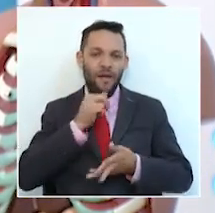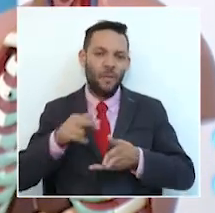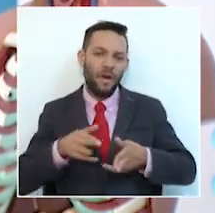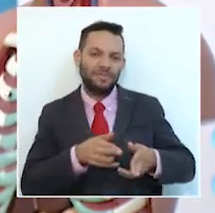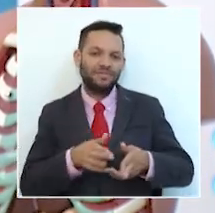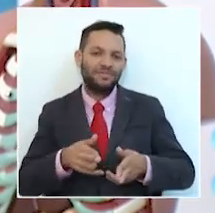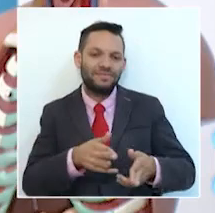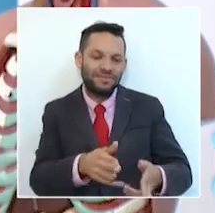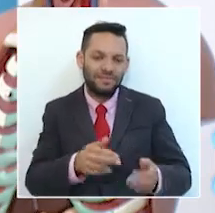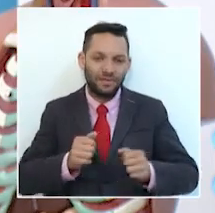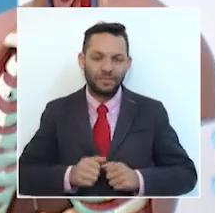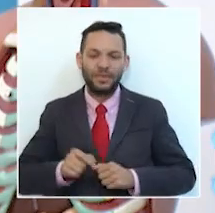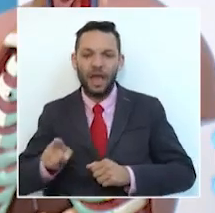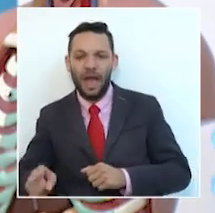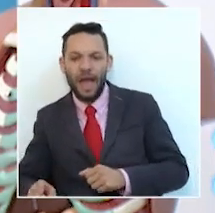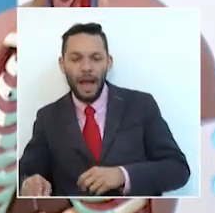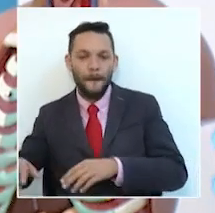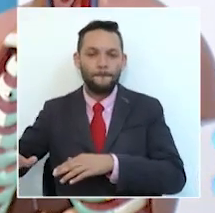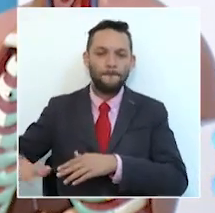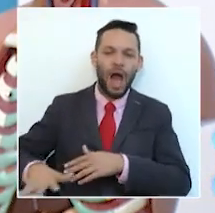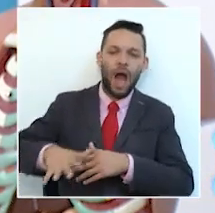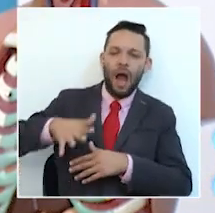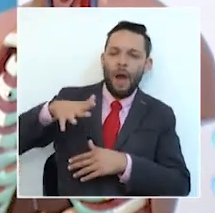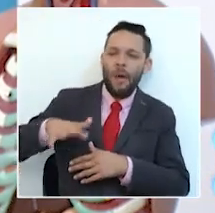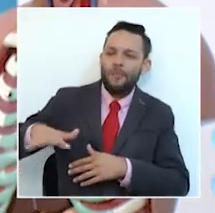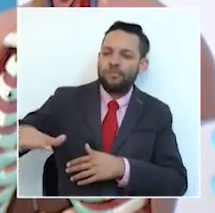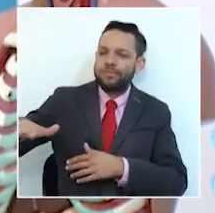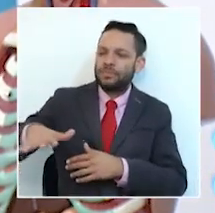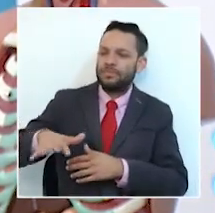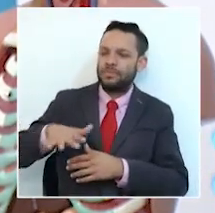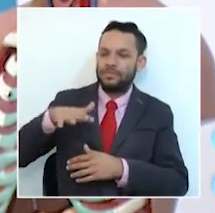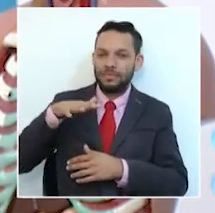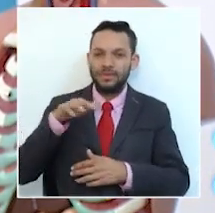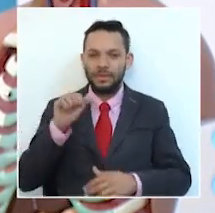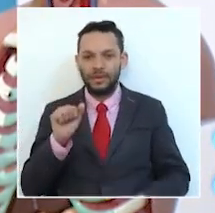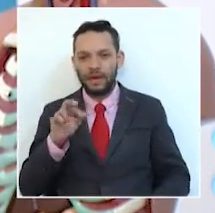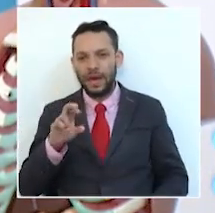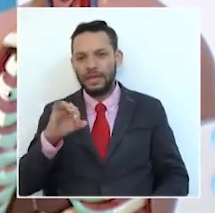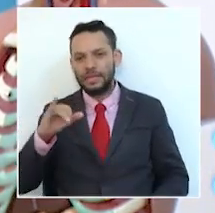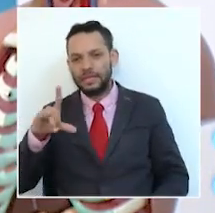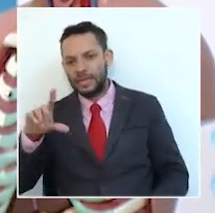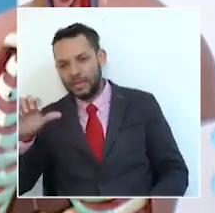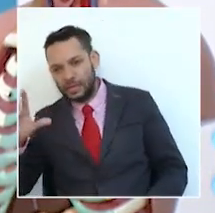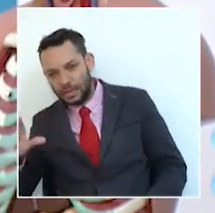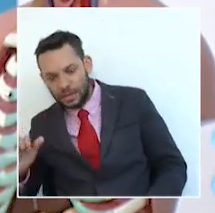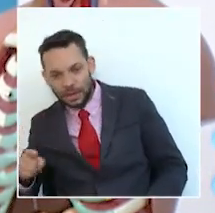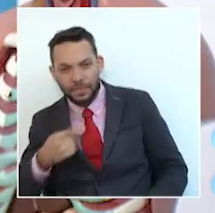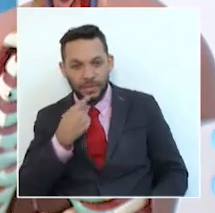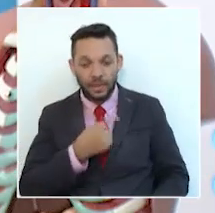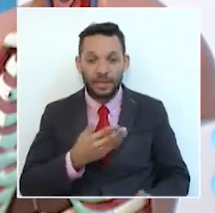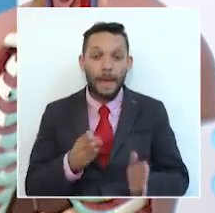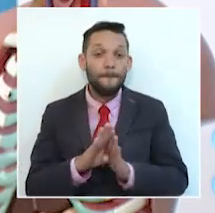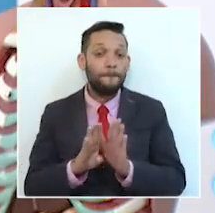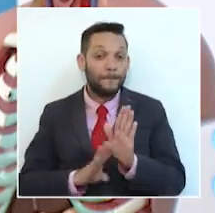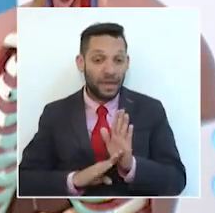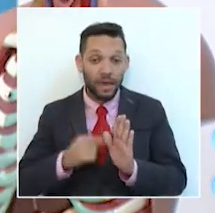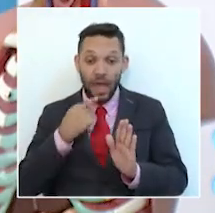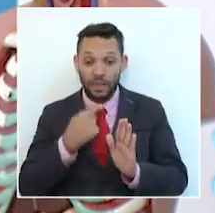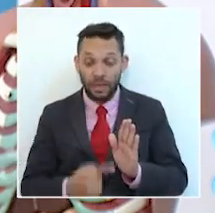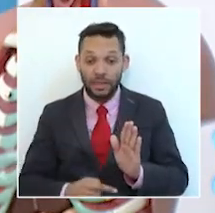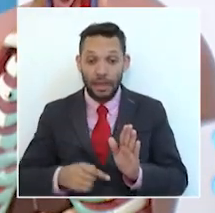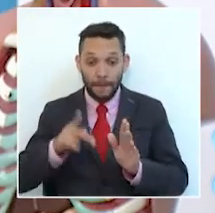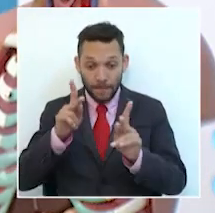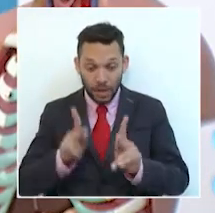la arcilla el barro de la tierra insisto en polvo eres y en polvo estás a convertir no lo enseñaron en la biblia